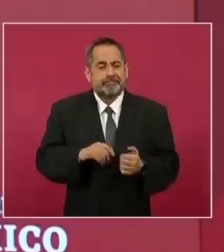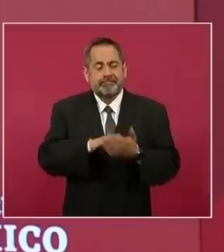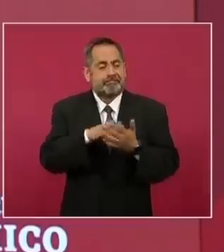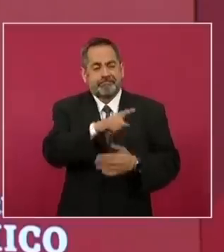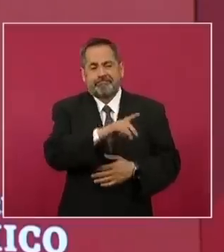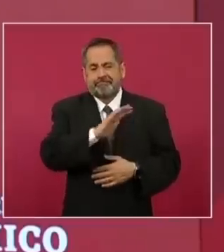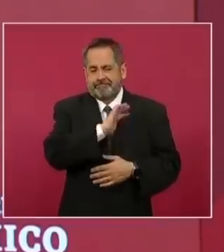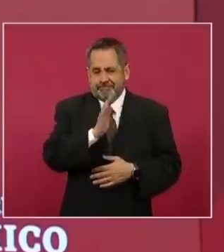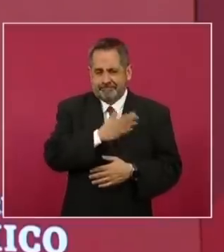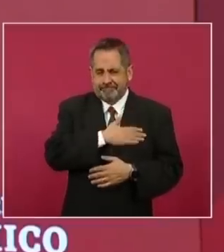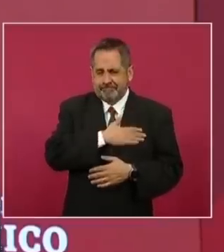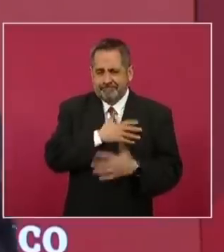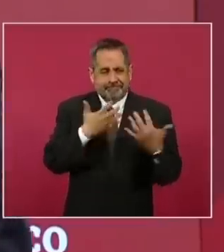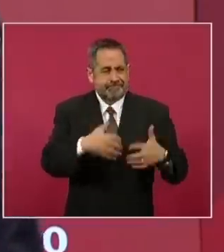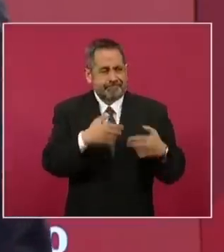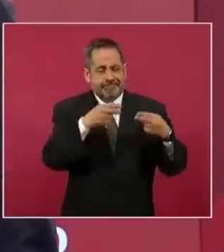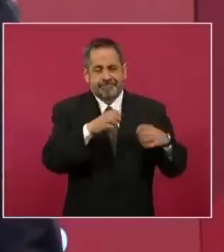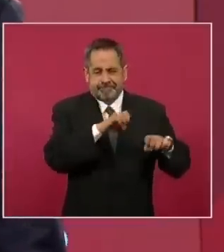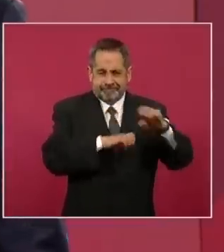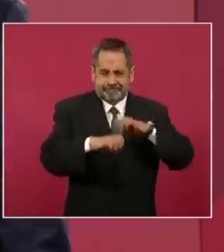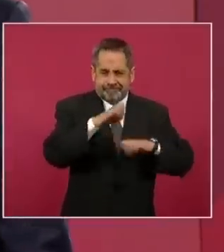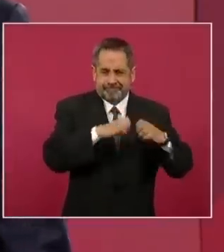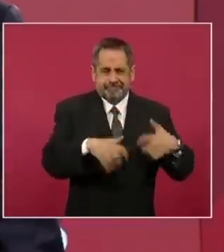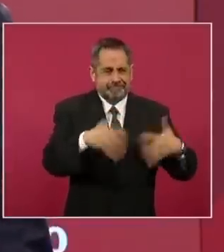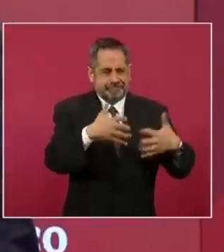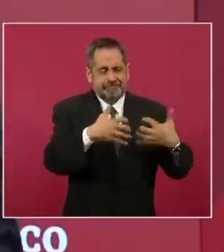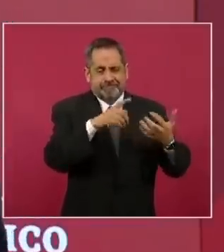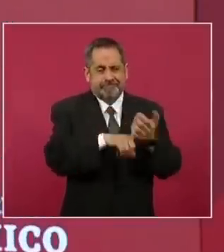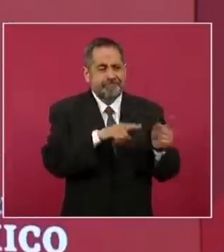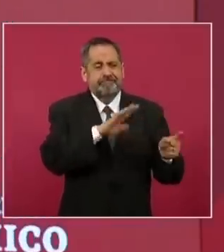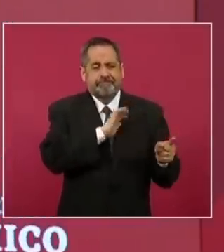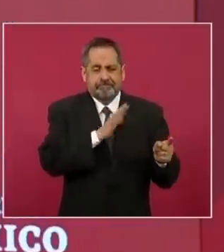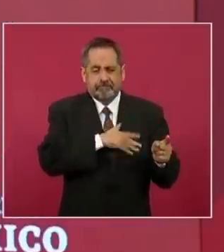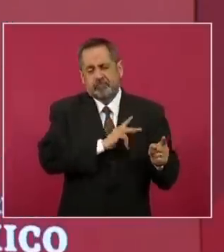españolas, no todas desde luego,